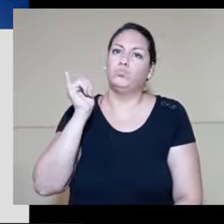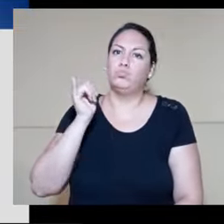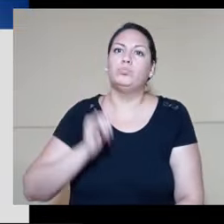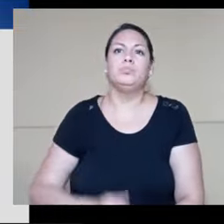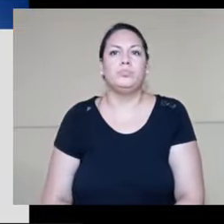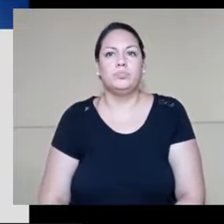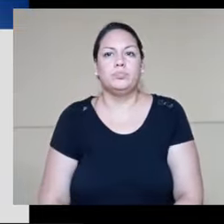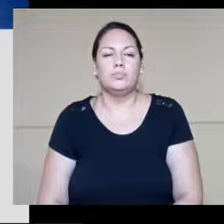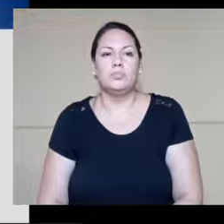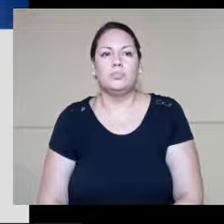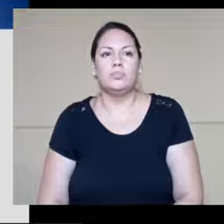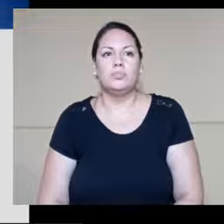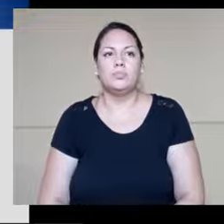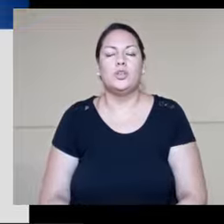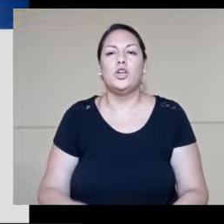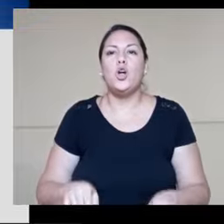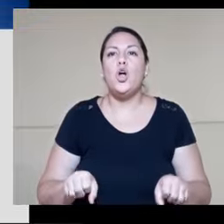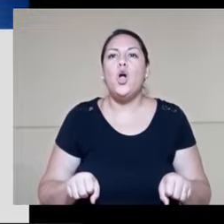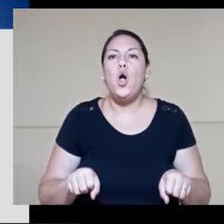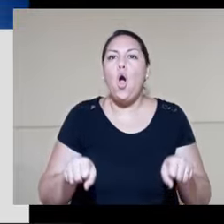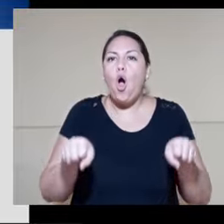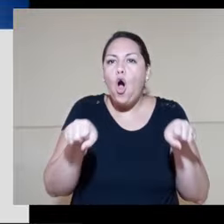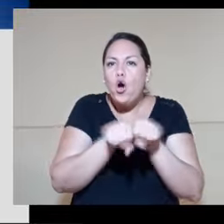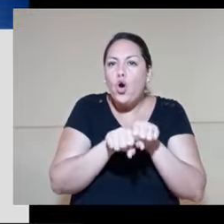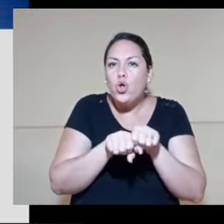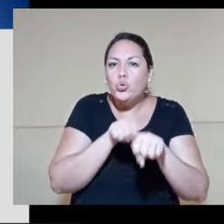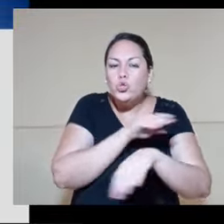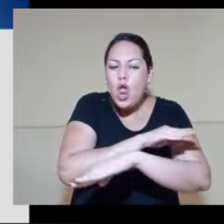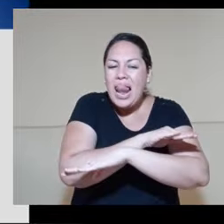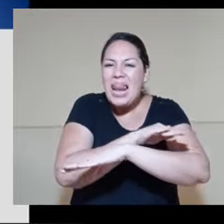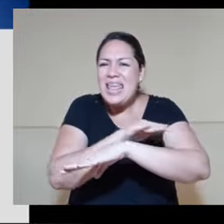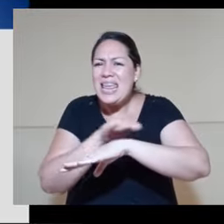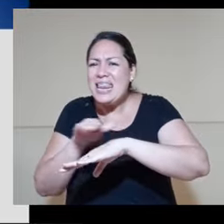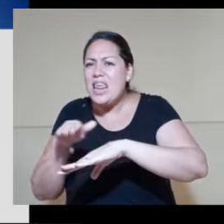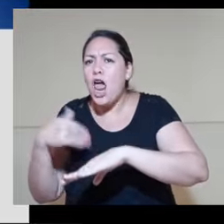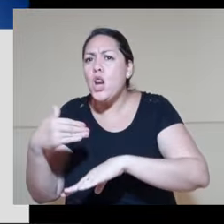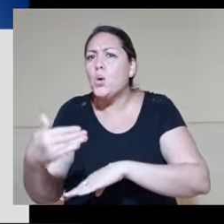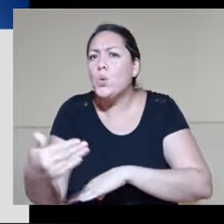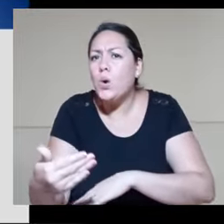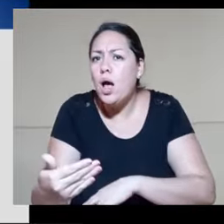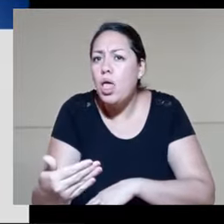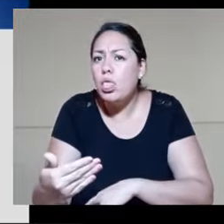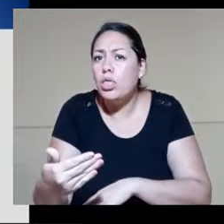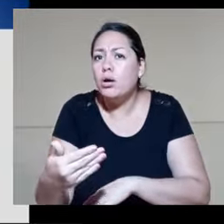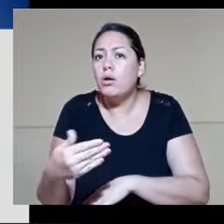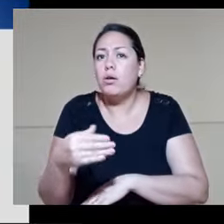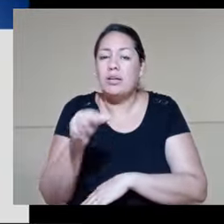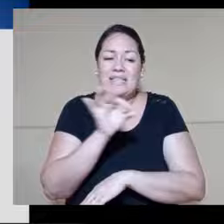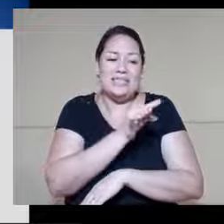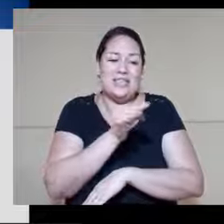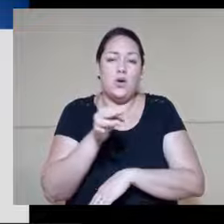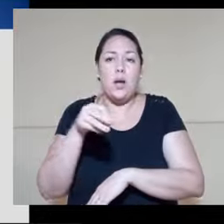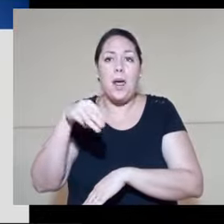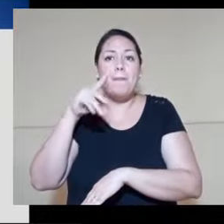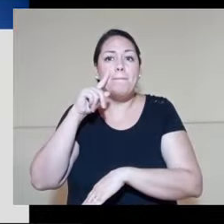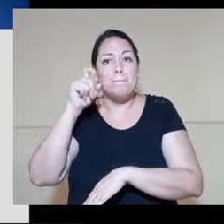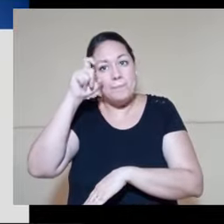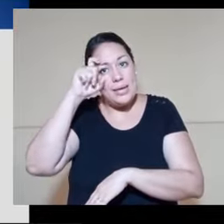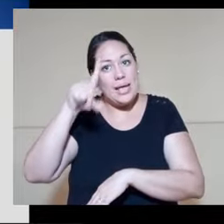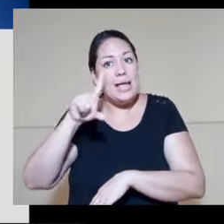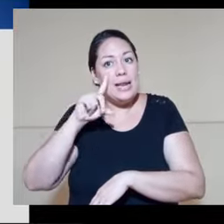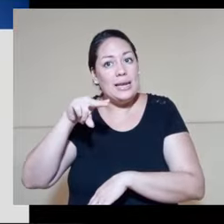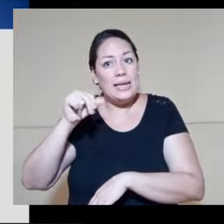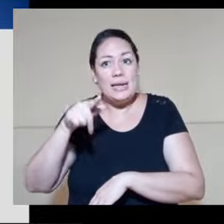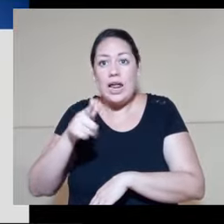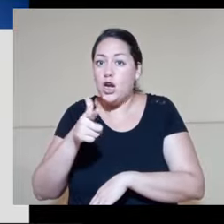¿Me escuchas? Sí. Ahí sí. La conducción lineal, ¿cuándo se da? En las células que no